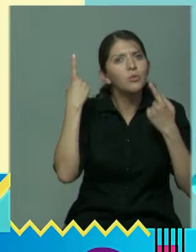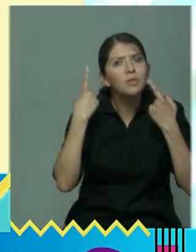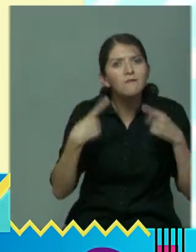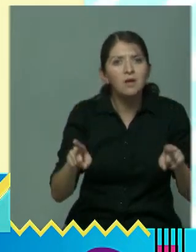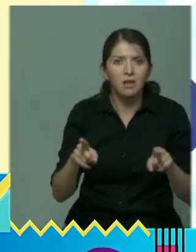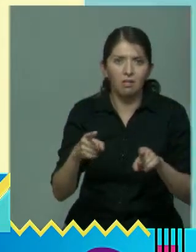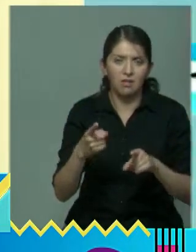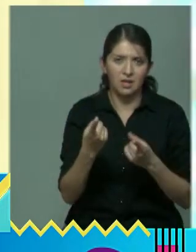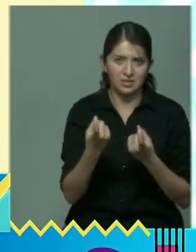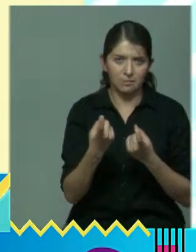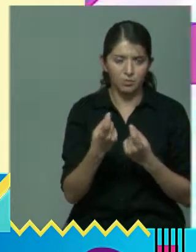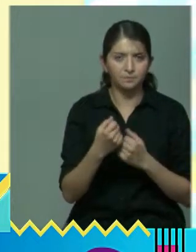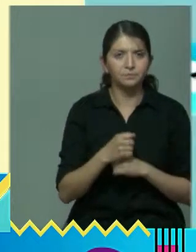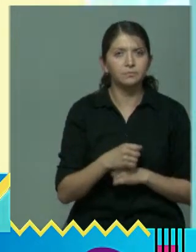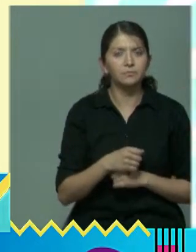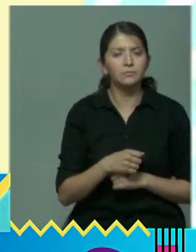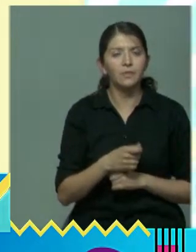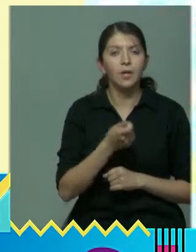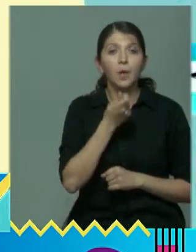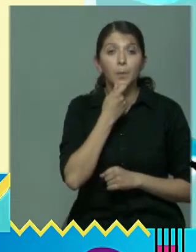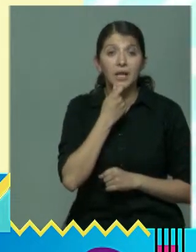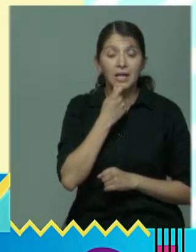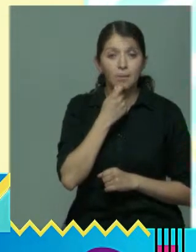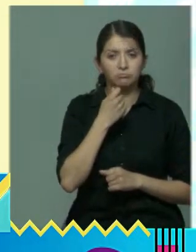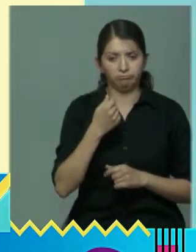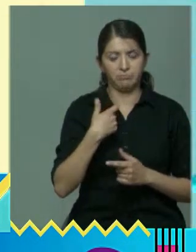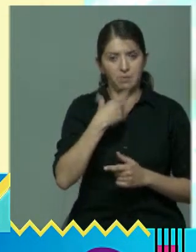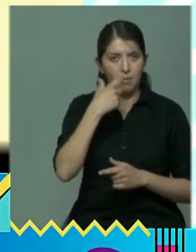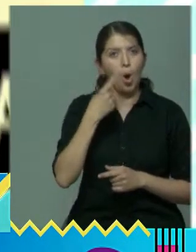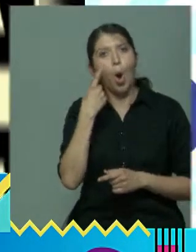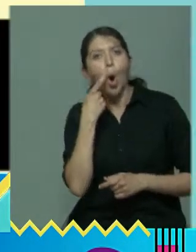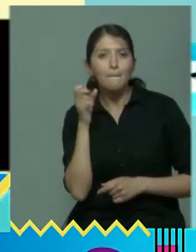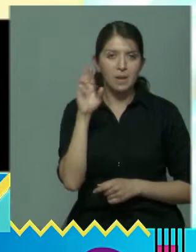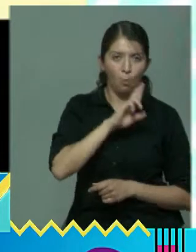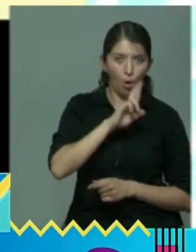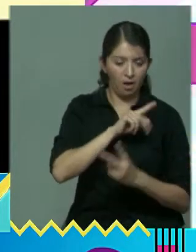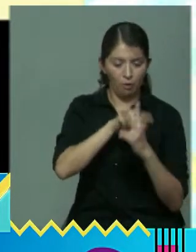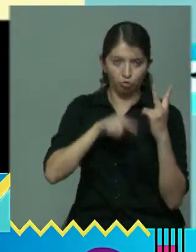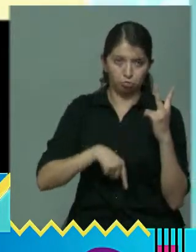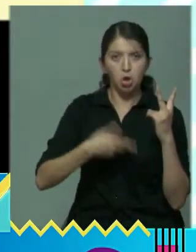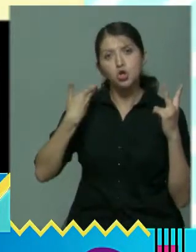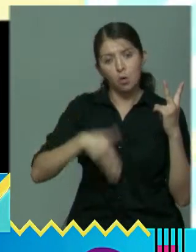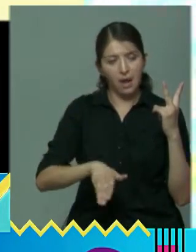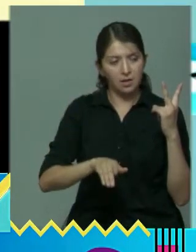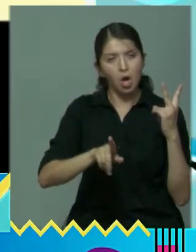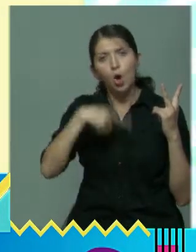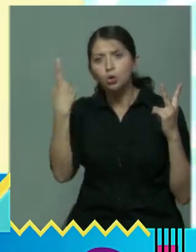O sea, esto de la heteronormatividad, de que ser heterosexual es normal y ser de otra orientación sexual no lo es.